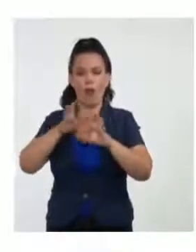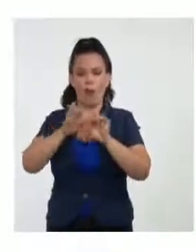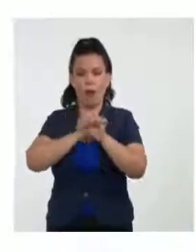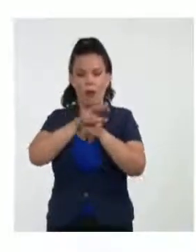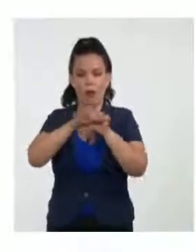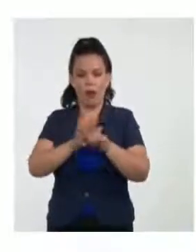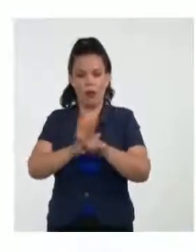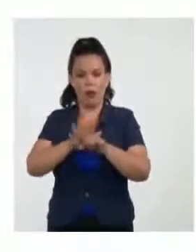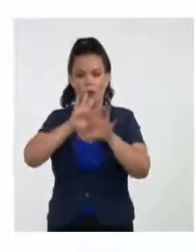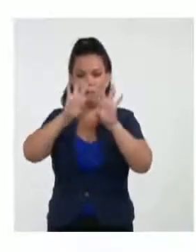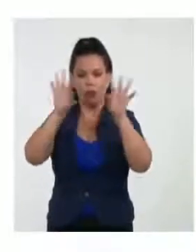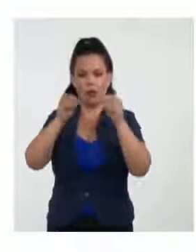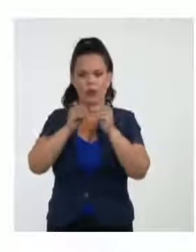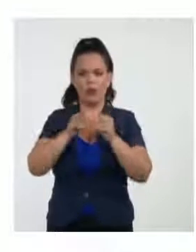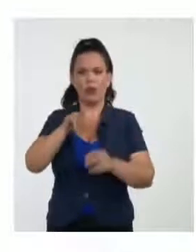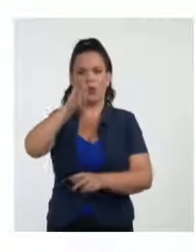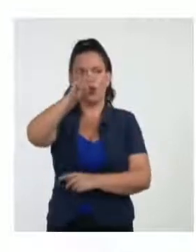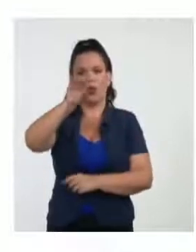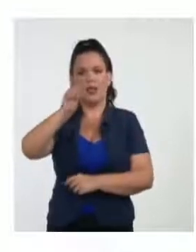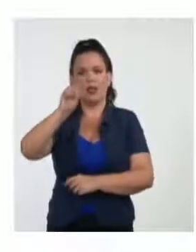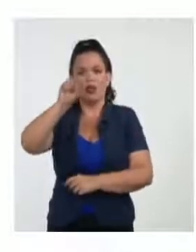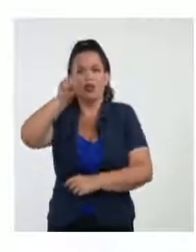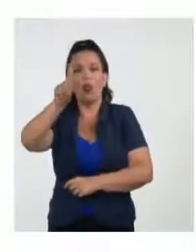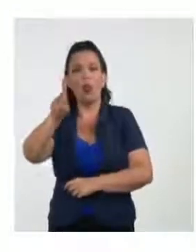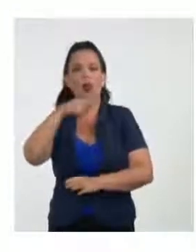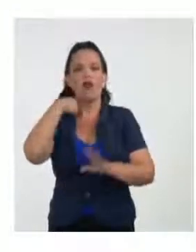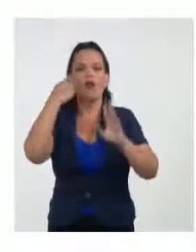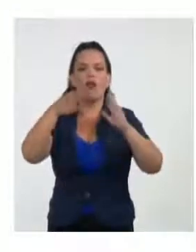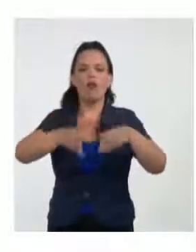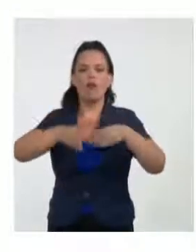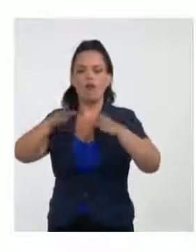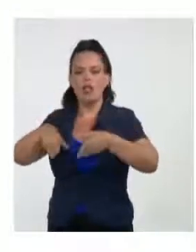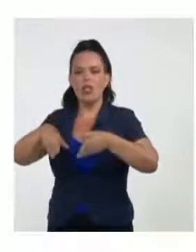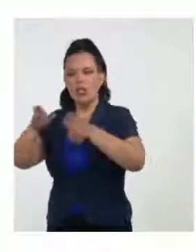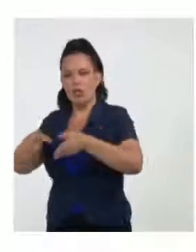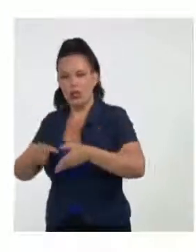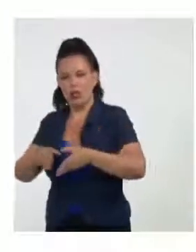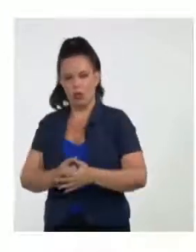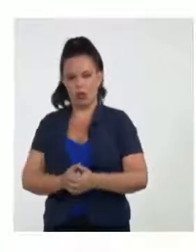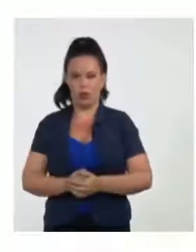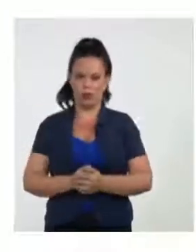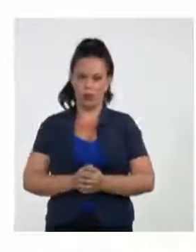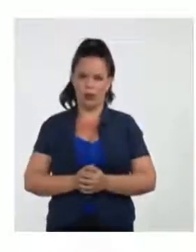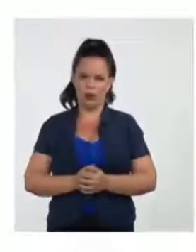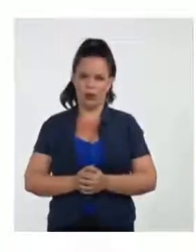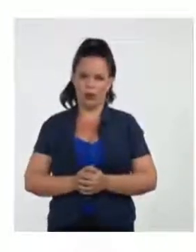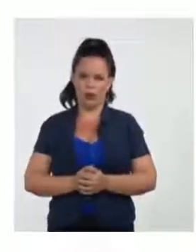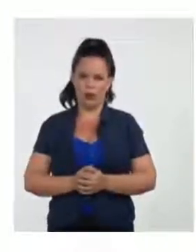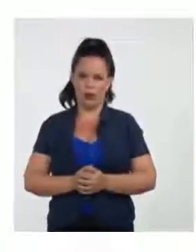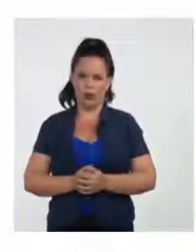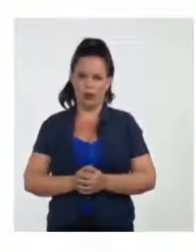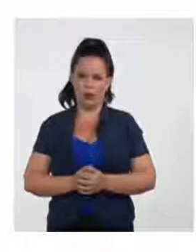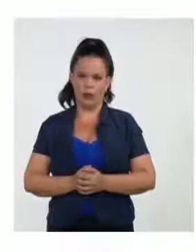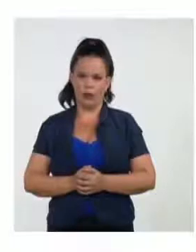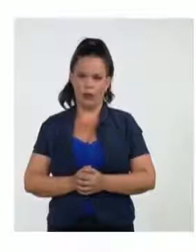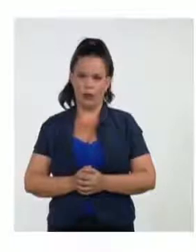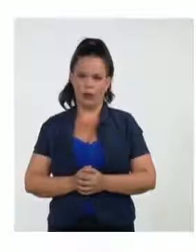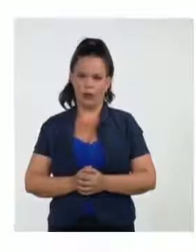901 fallecidos hasta el día de ayer, En junio todo el mes